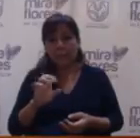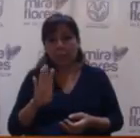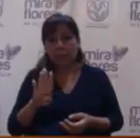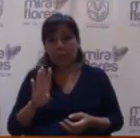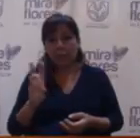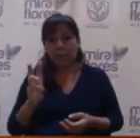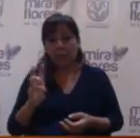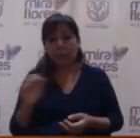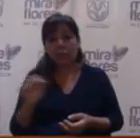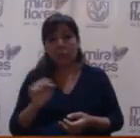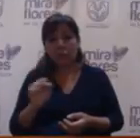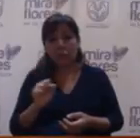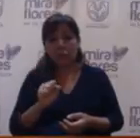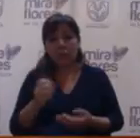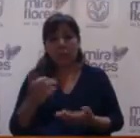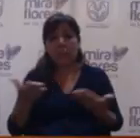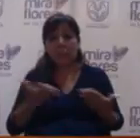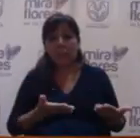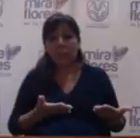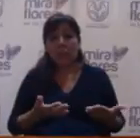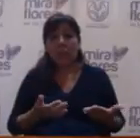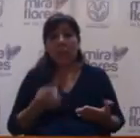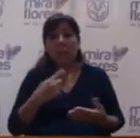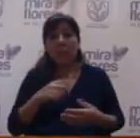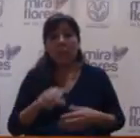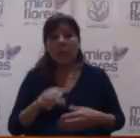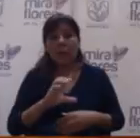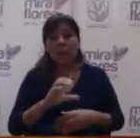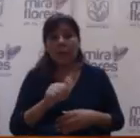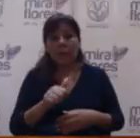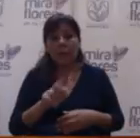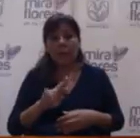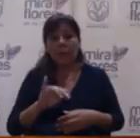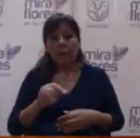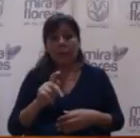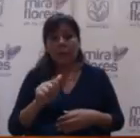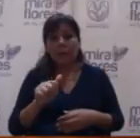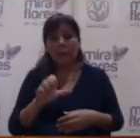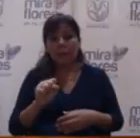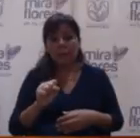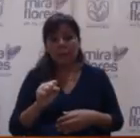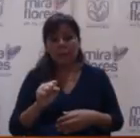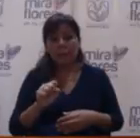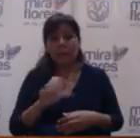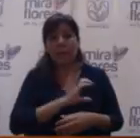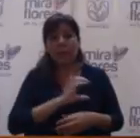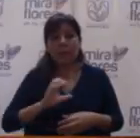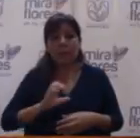18.519,46 soles, a favor de la Asociación Cáritas Diocesanas del Callao. Al debate.